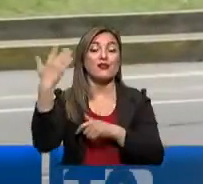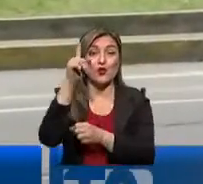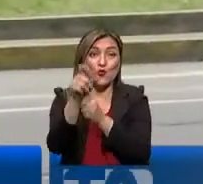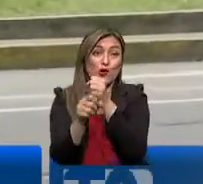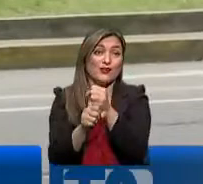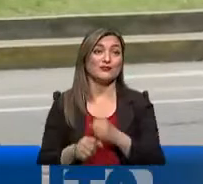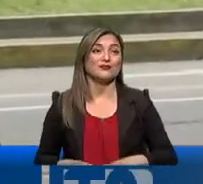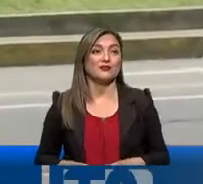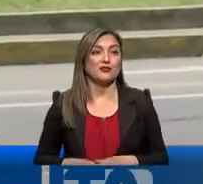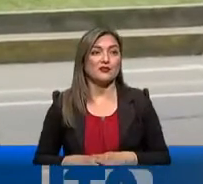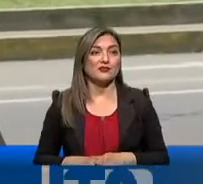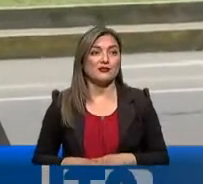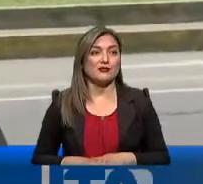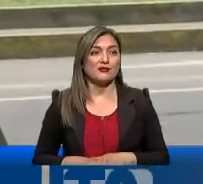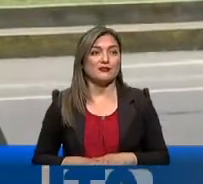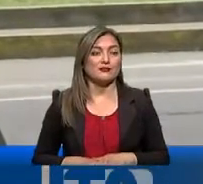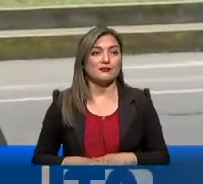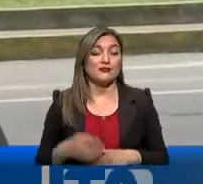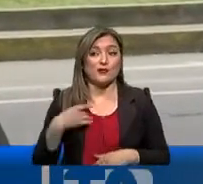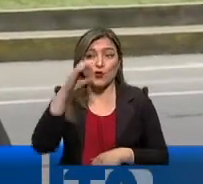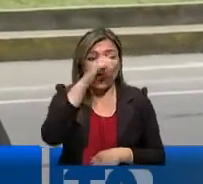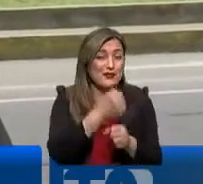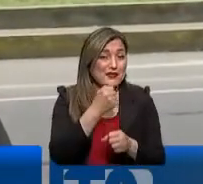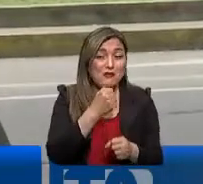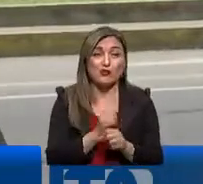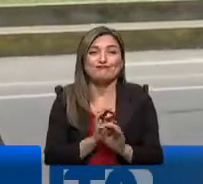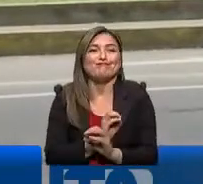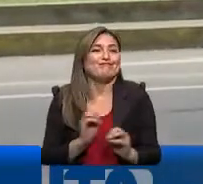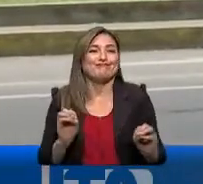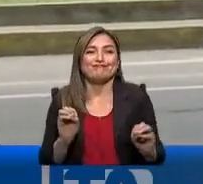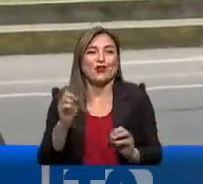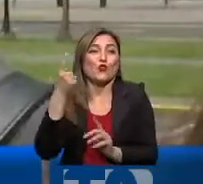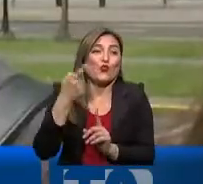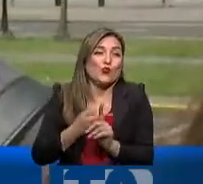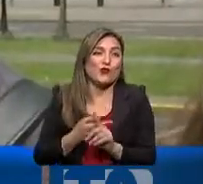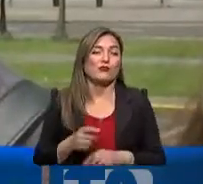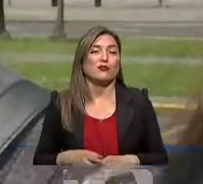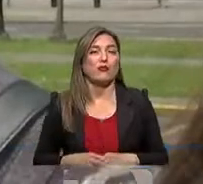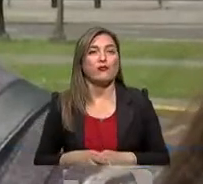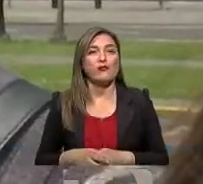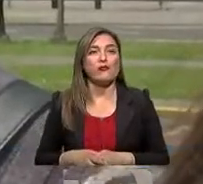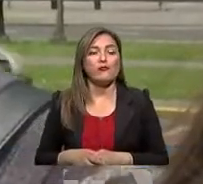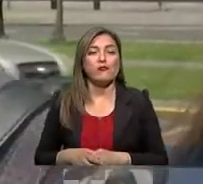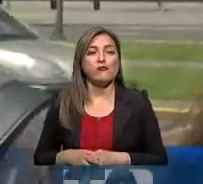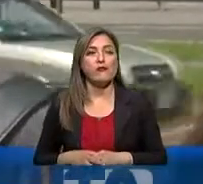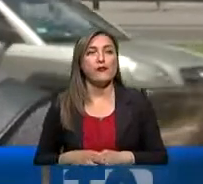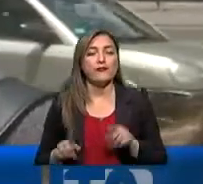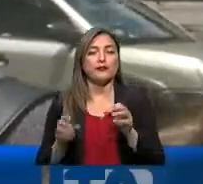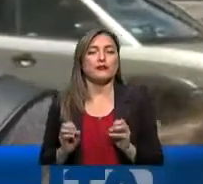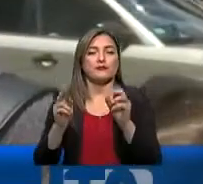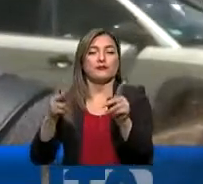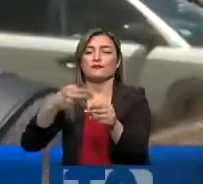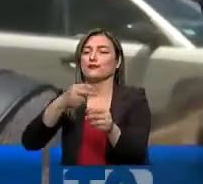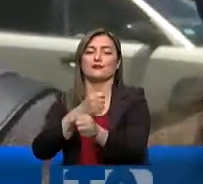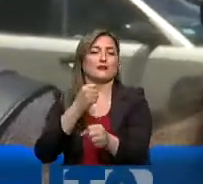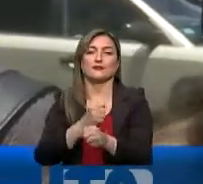año y no he conseguido trabajo estable hasta hace un mes. No, yo creo que al momento no hay muchas